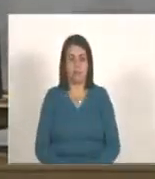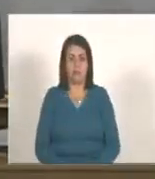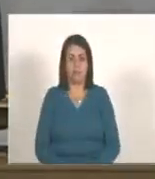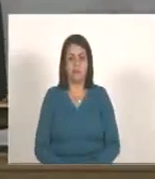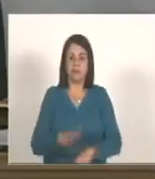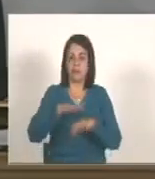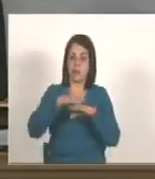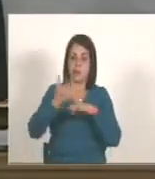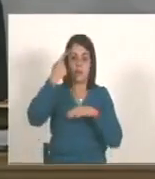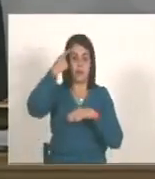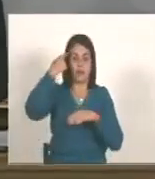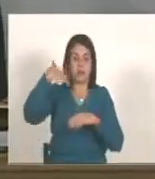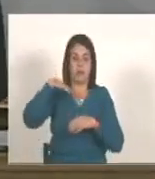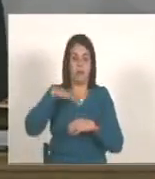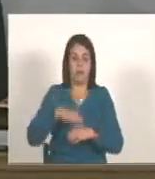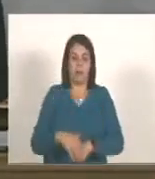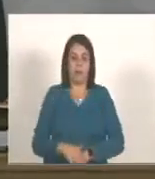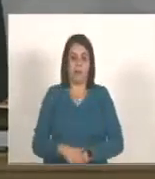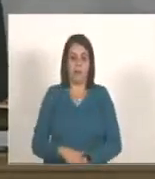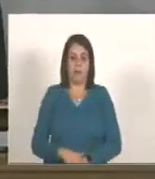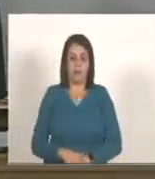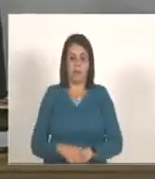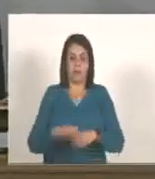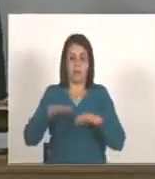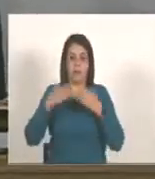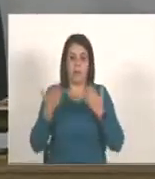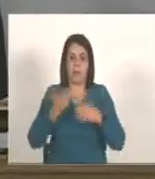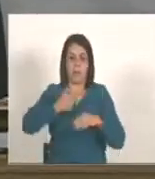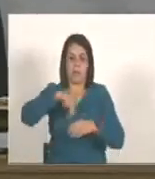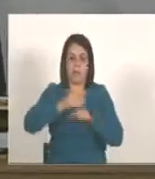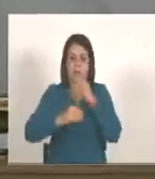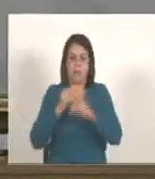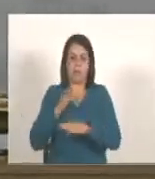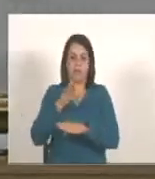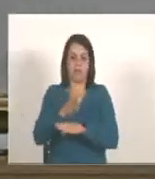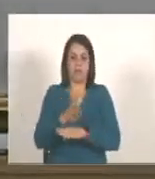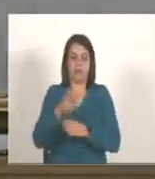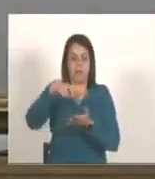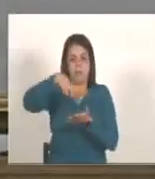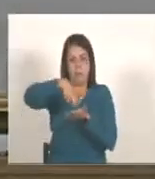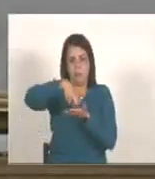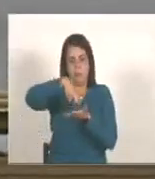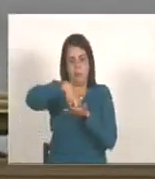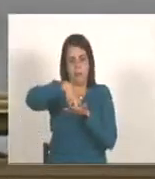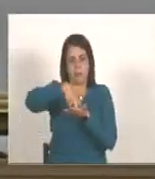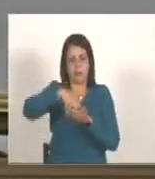Y porque creen que nosotros nos vamos a arrodillar.